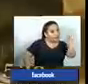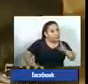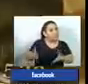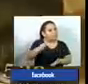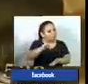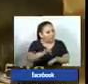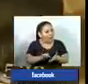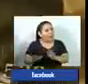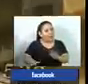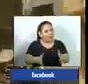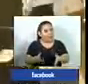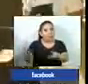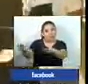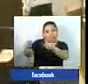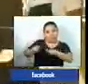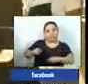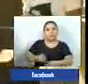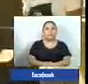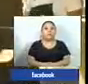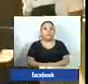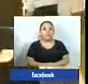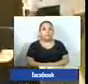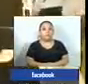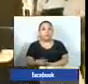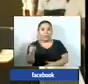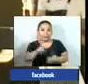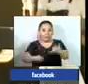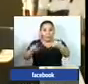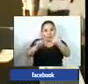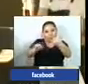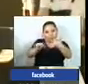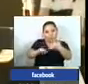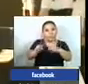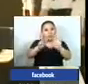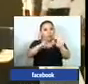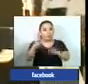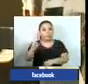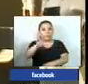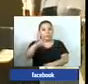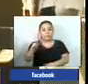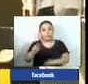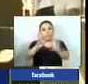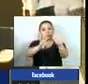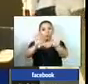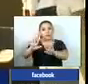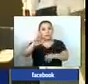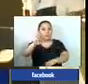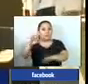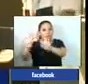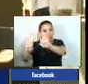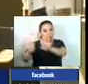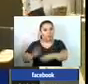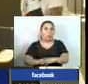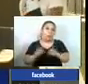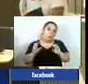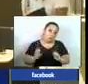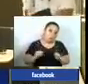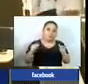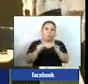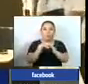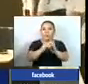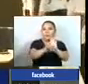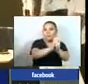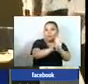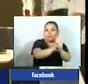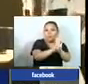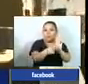salvadoreña nos puedes contactar por whatsapp el número es 70 30 95 39 o también por medio de instagram instagram